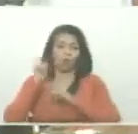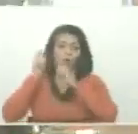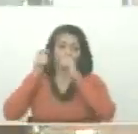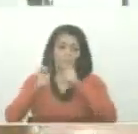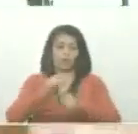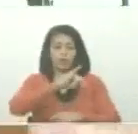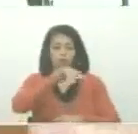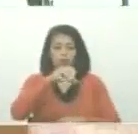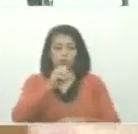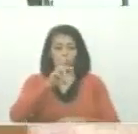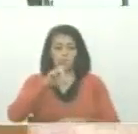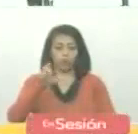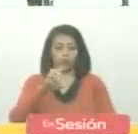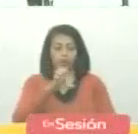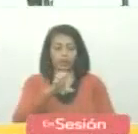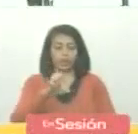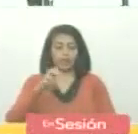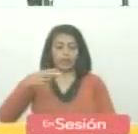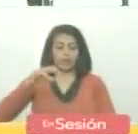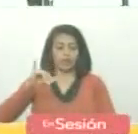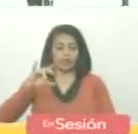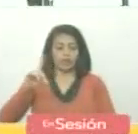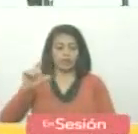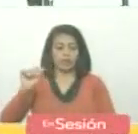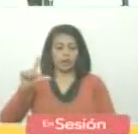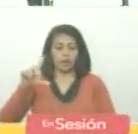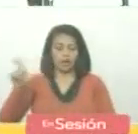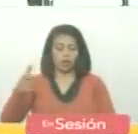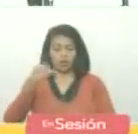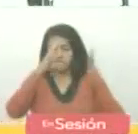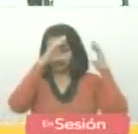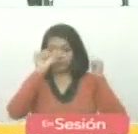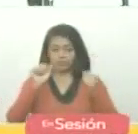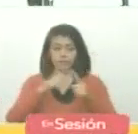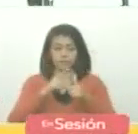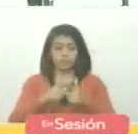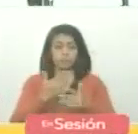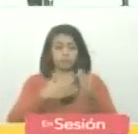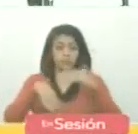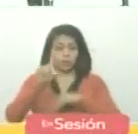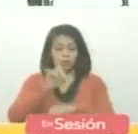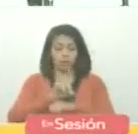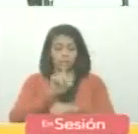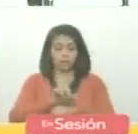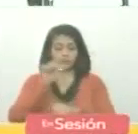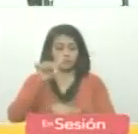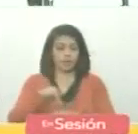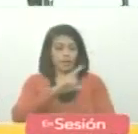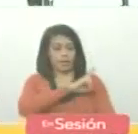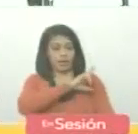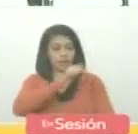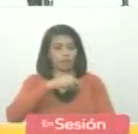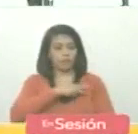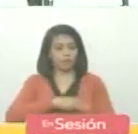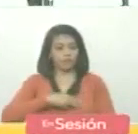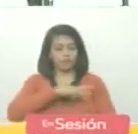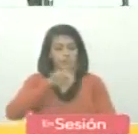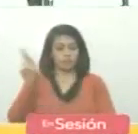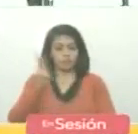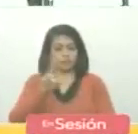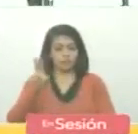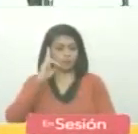de Jorge Hidalgo Valero Briceño, embajador extraordinario y plenipotenciario, jefe de misión de la